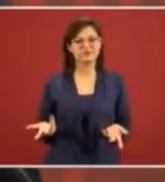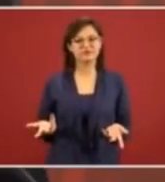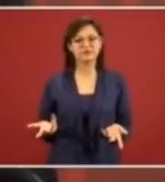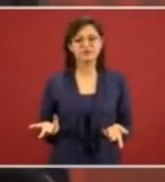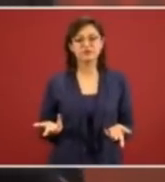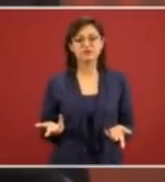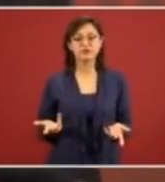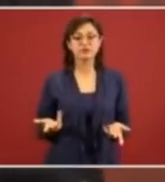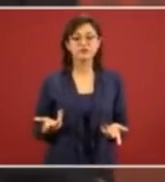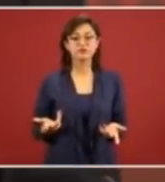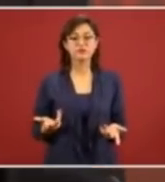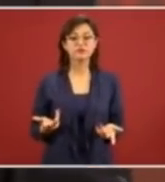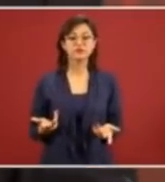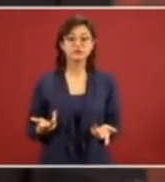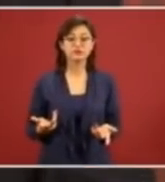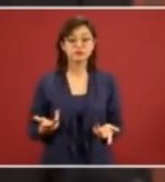empresas